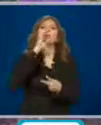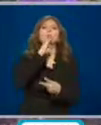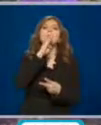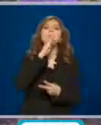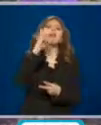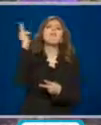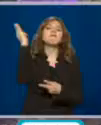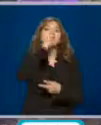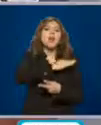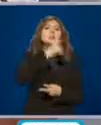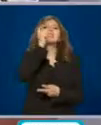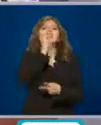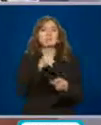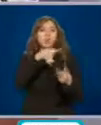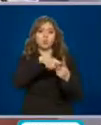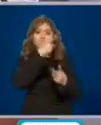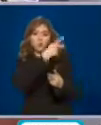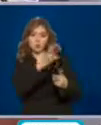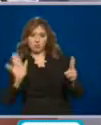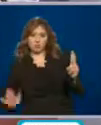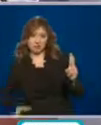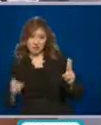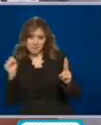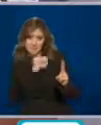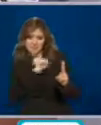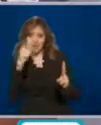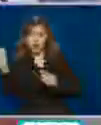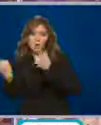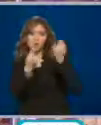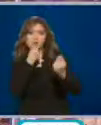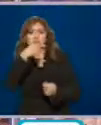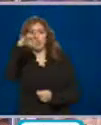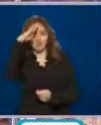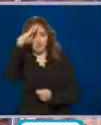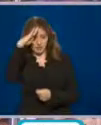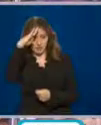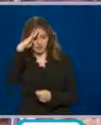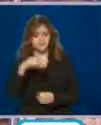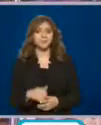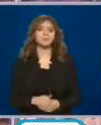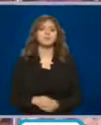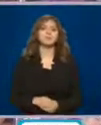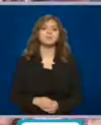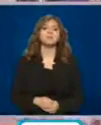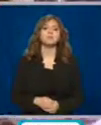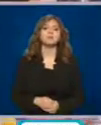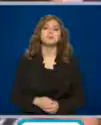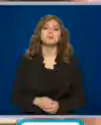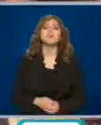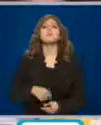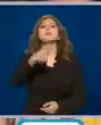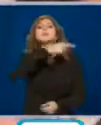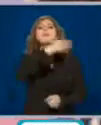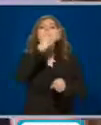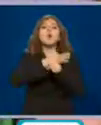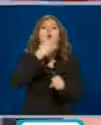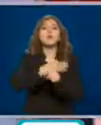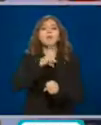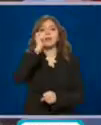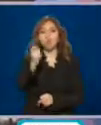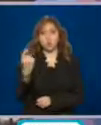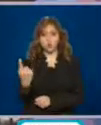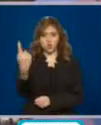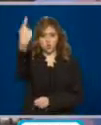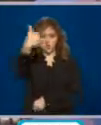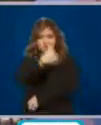Brenda, y es que no estamos hablando de, por ejemplo, cuando hay hijos de estas familias que ahora se componen en una sola, no estamos hablando